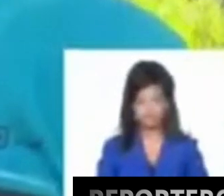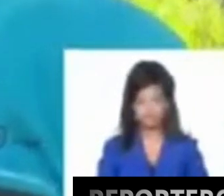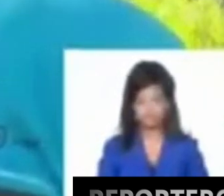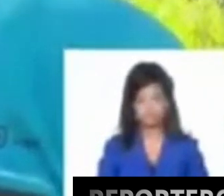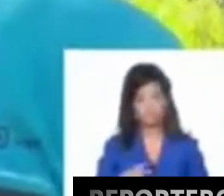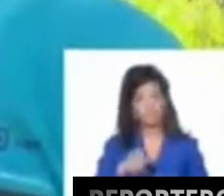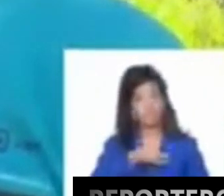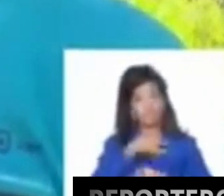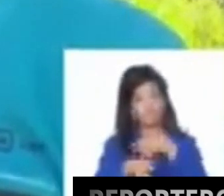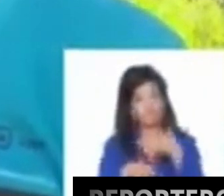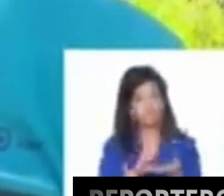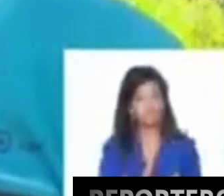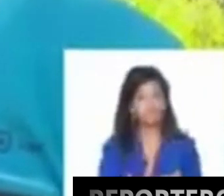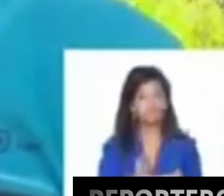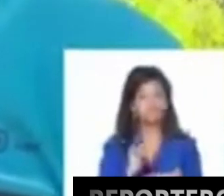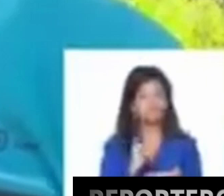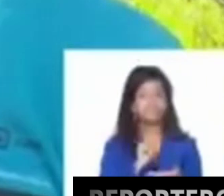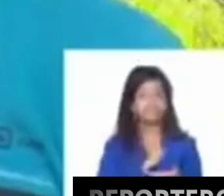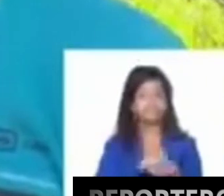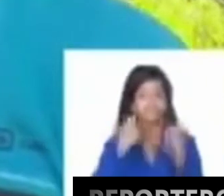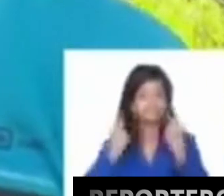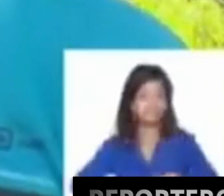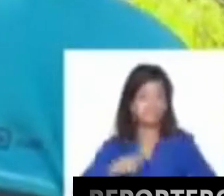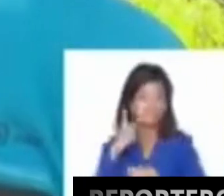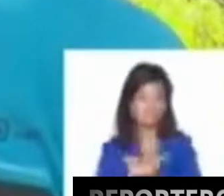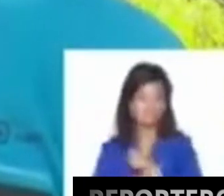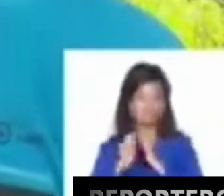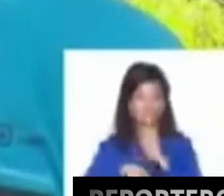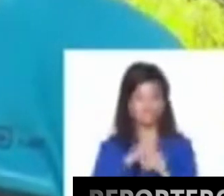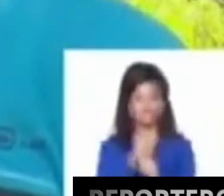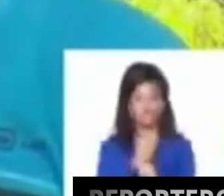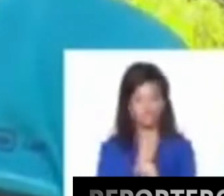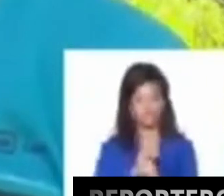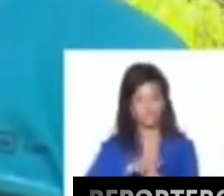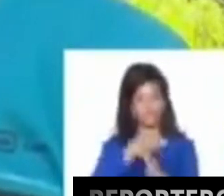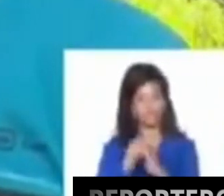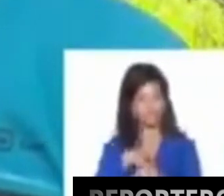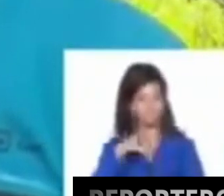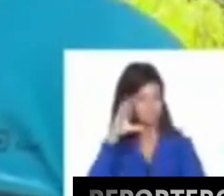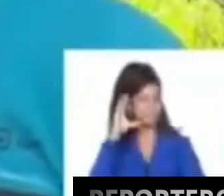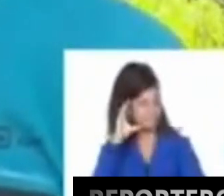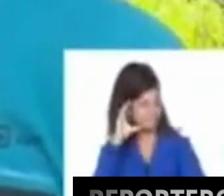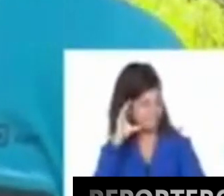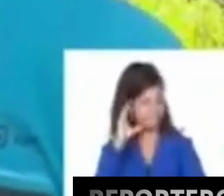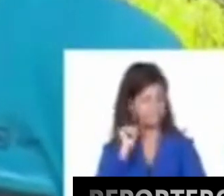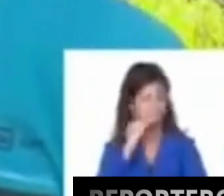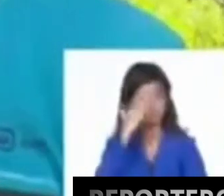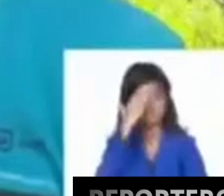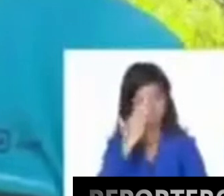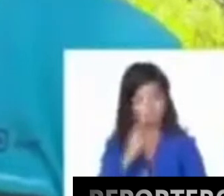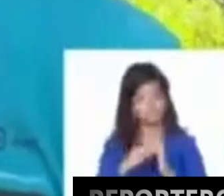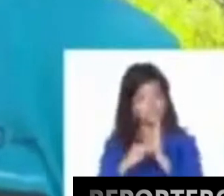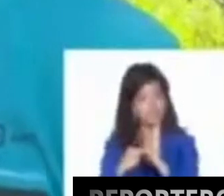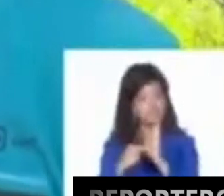utilizado para una salida del país, pero para trabajar, un contrato de trabajo. Y después me enteré con los compañeros del Minin que gracias a ellos, que le dieron consejo, que lo